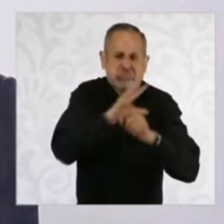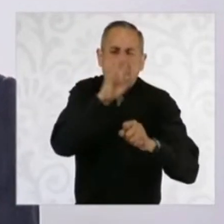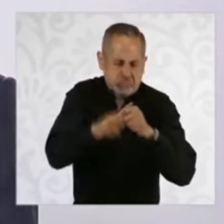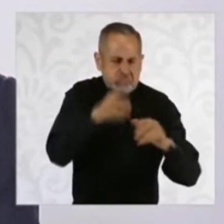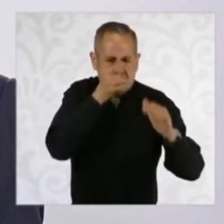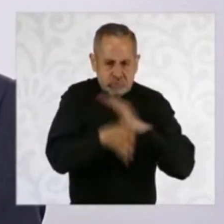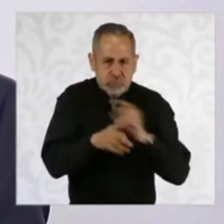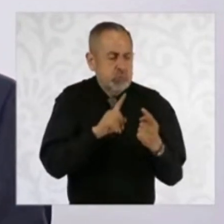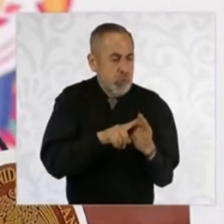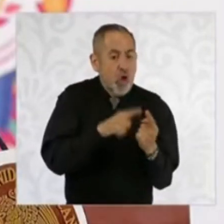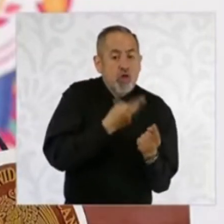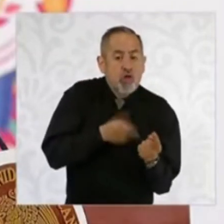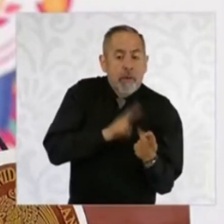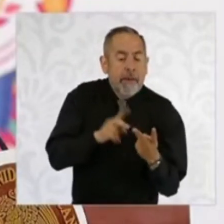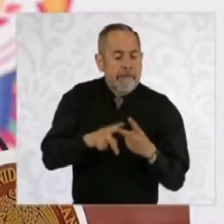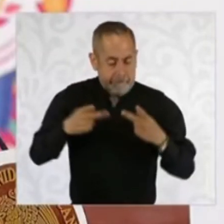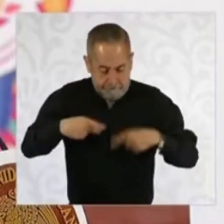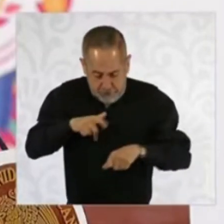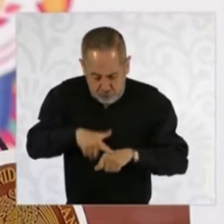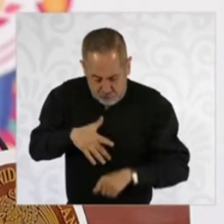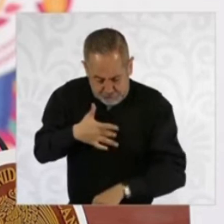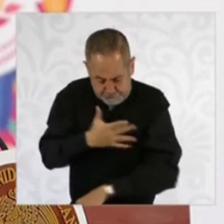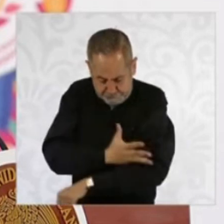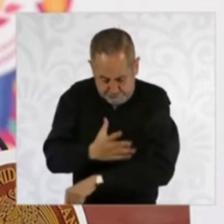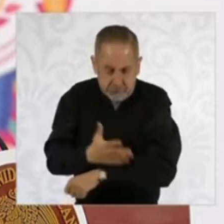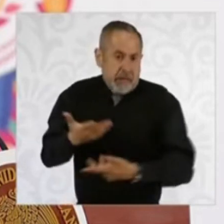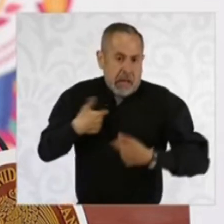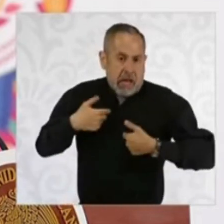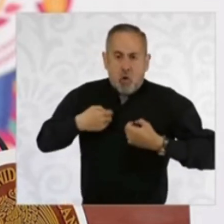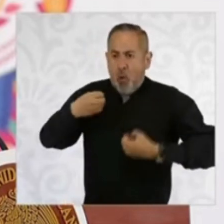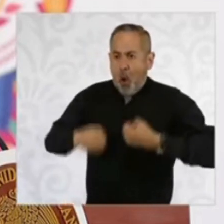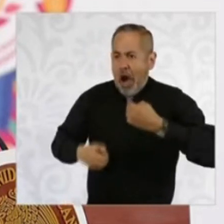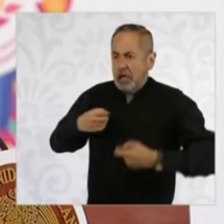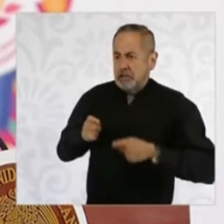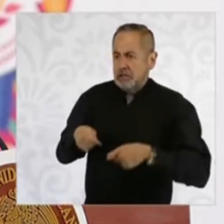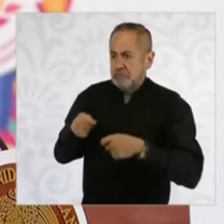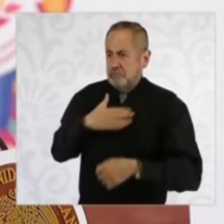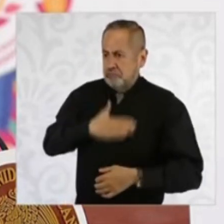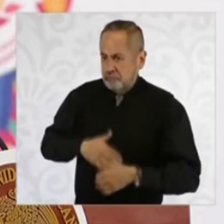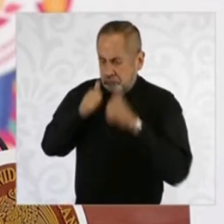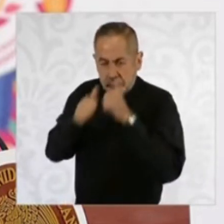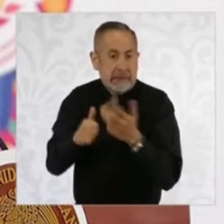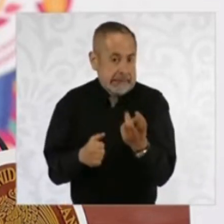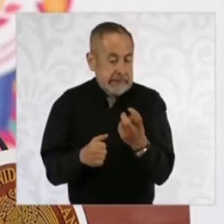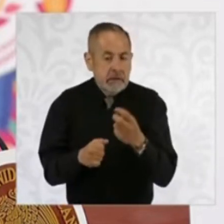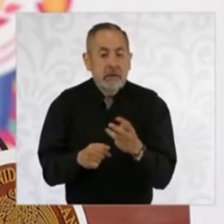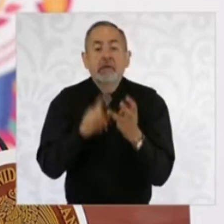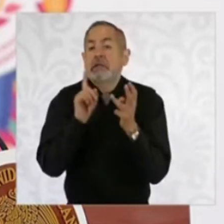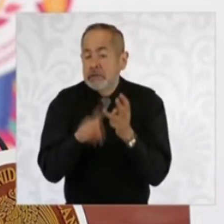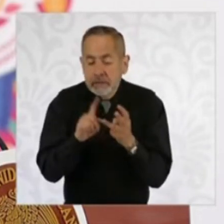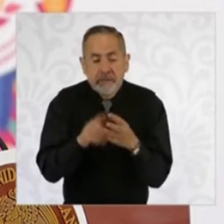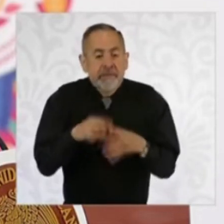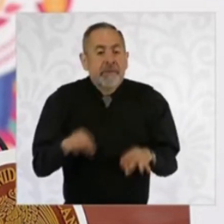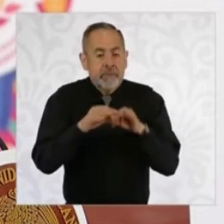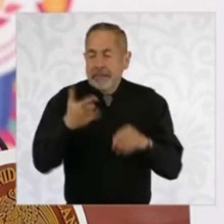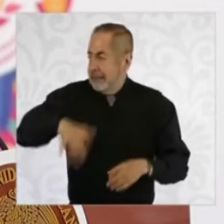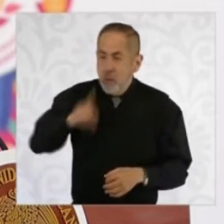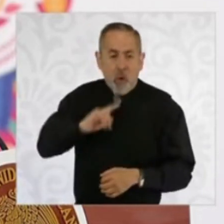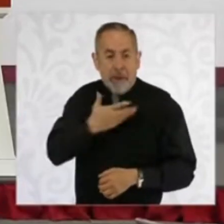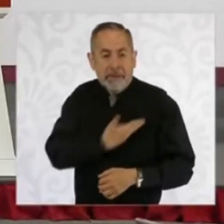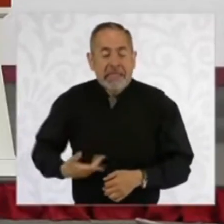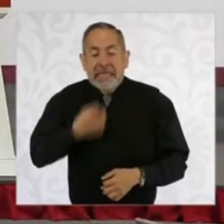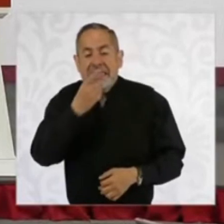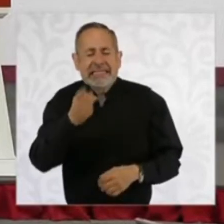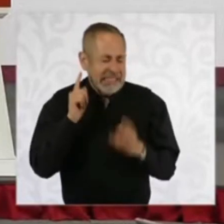también personales para poder ser personas juzgadoras, pero de manera muy relevante que tengamos, lo ha dicho la